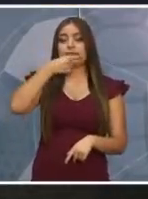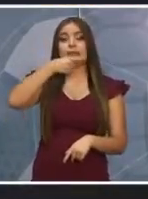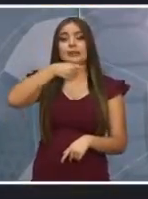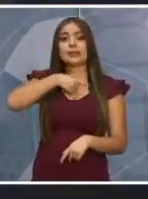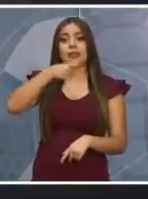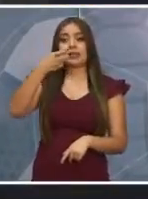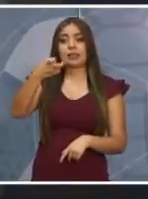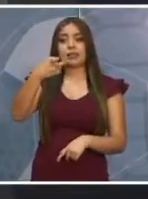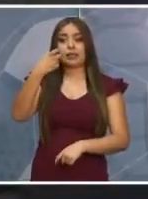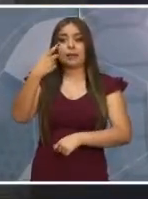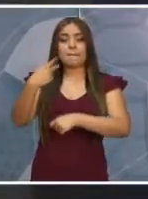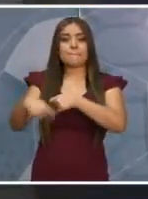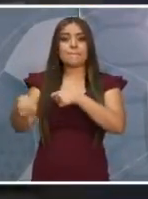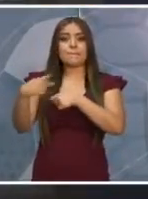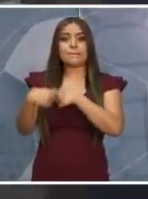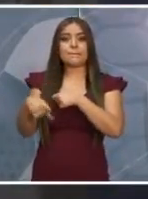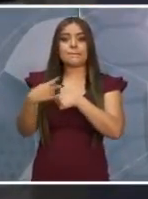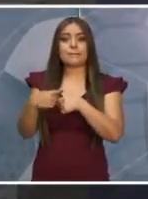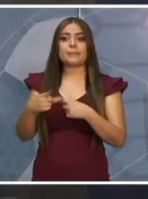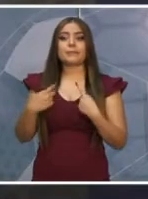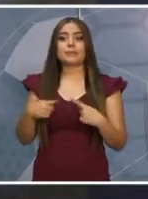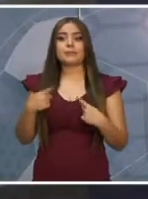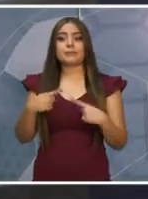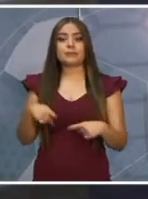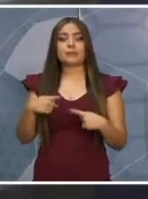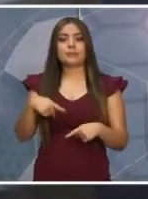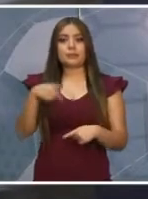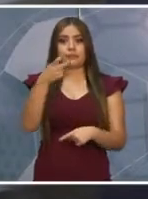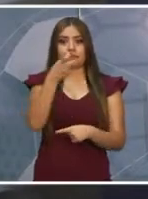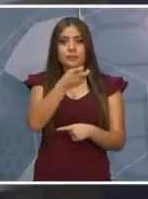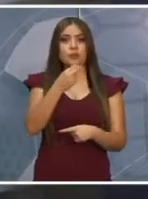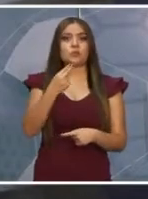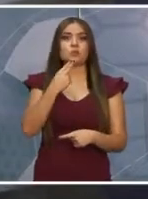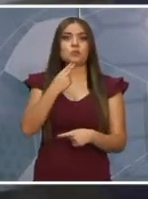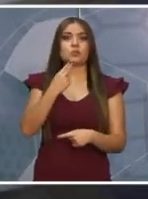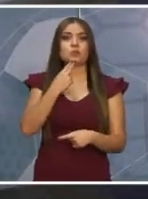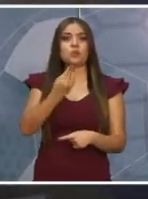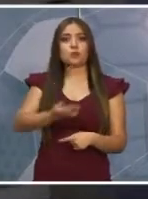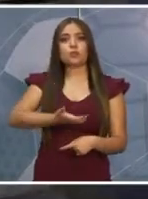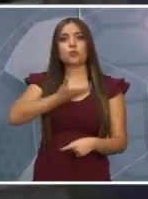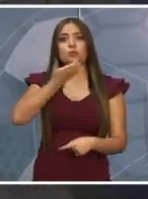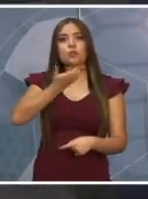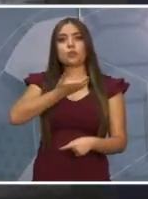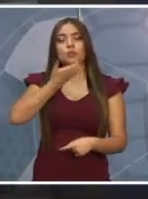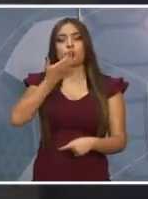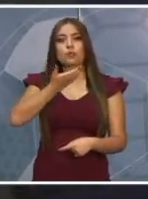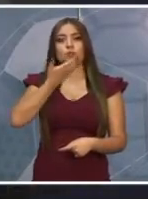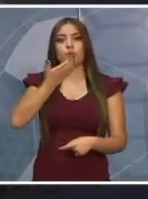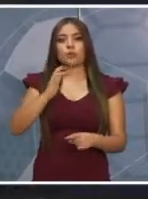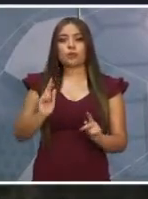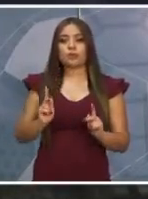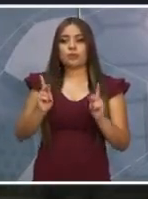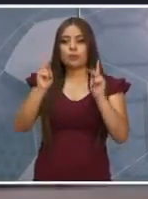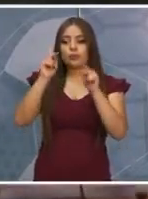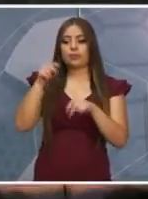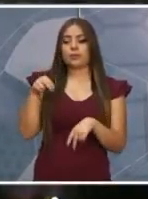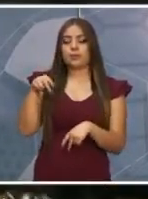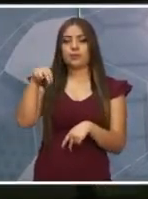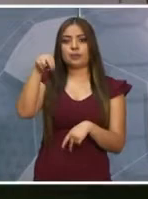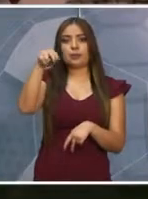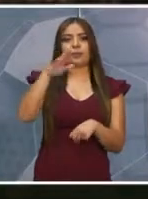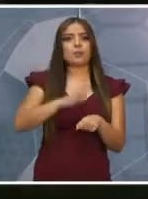la ciudadanía que utiliza de manera frecuente el puente, porque sobre la parte